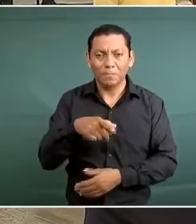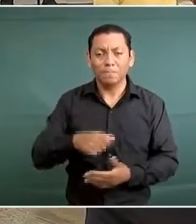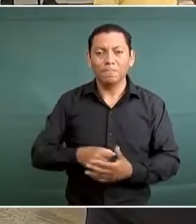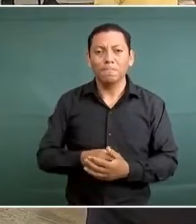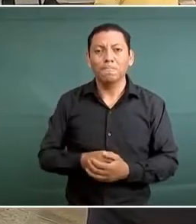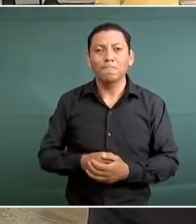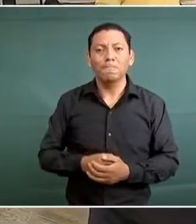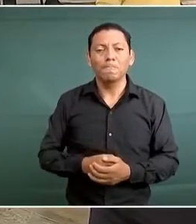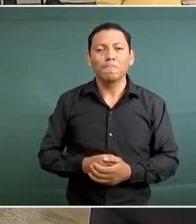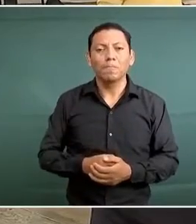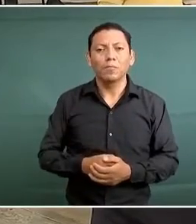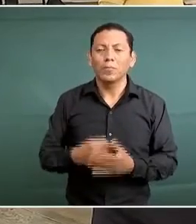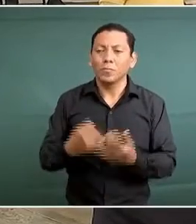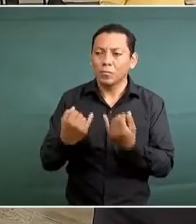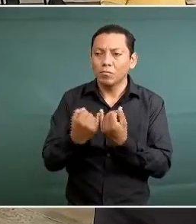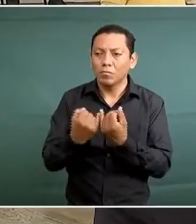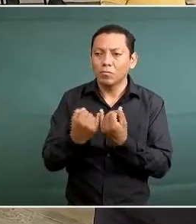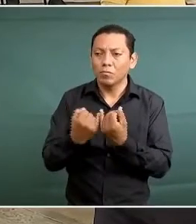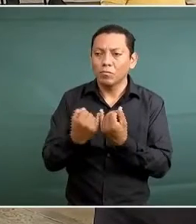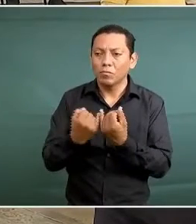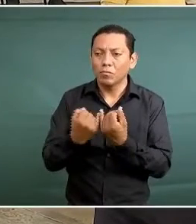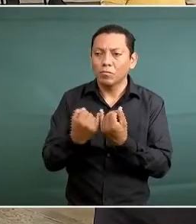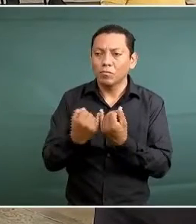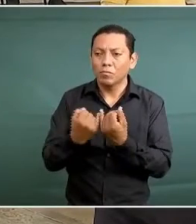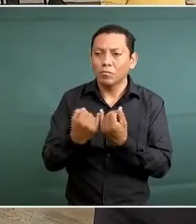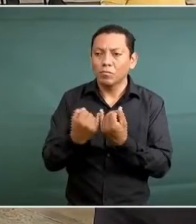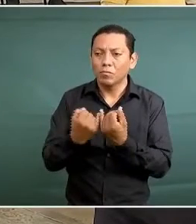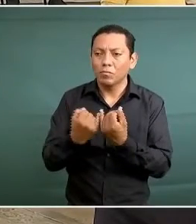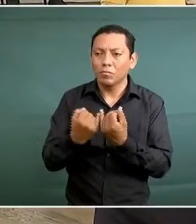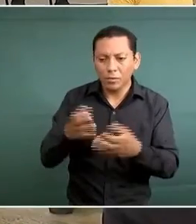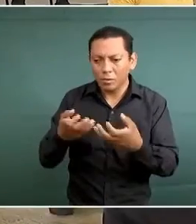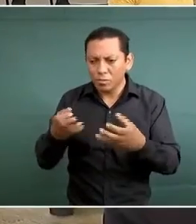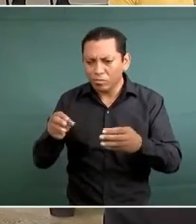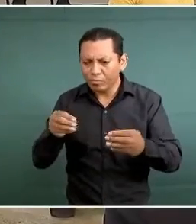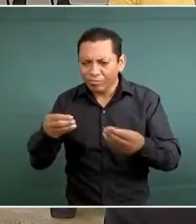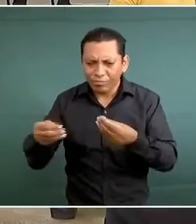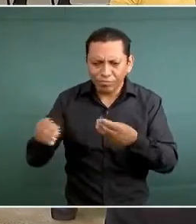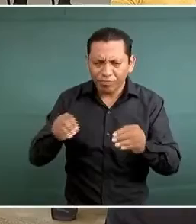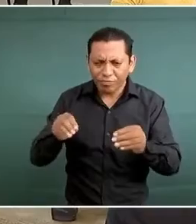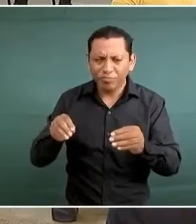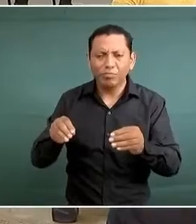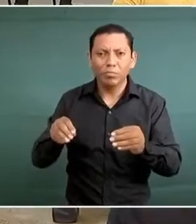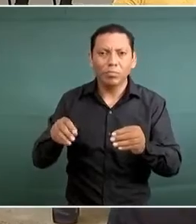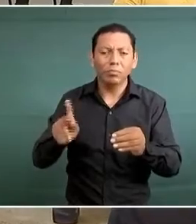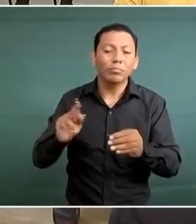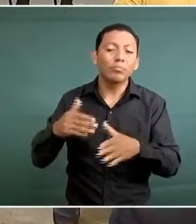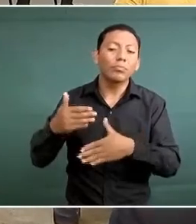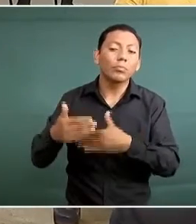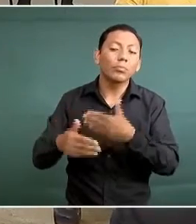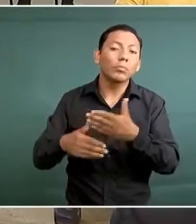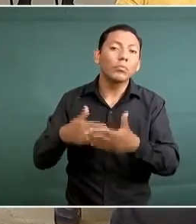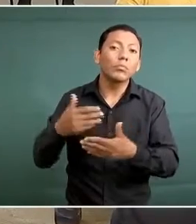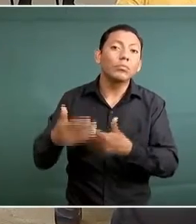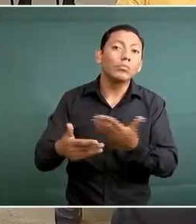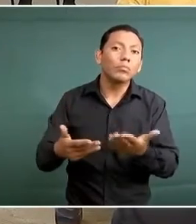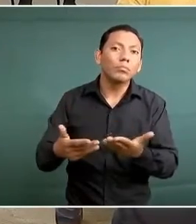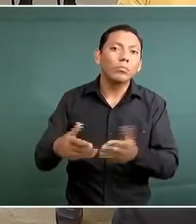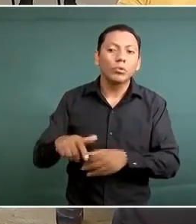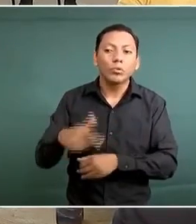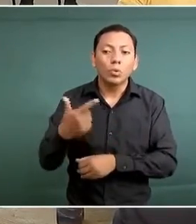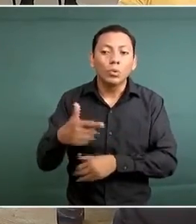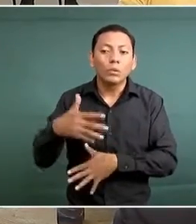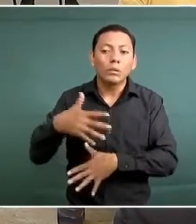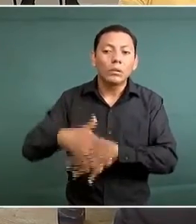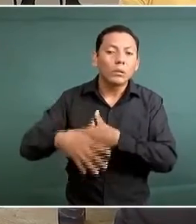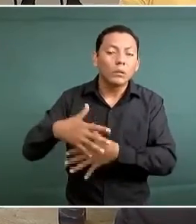se toma en cuenta lo de los hundimientos pero ya con el tiempo esa terminal debe tener como 12 15